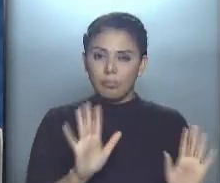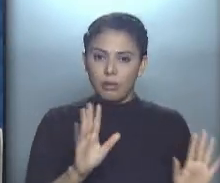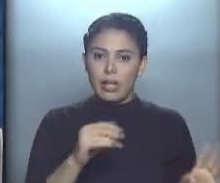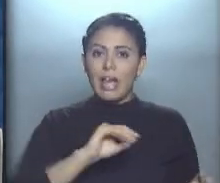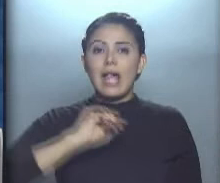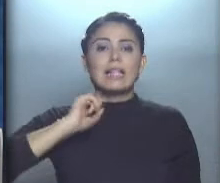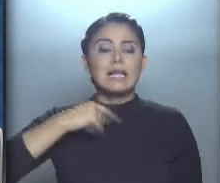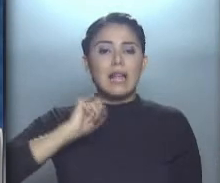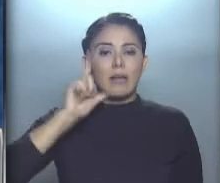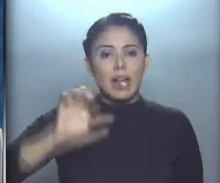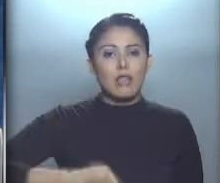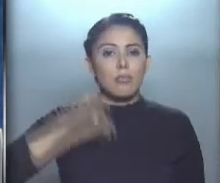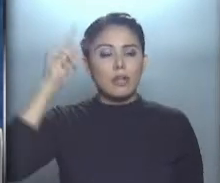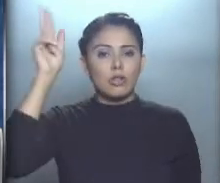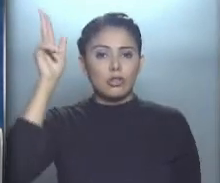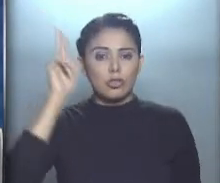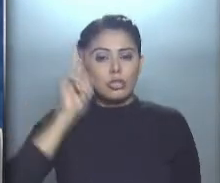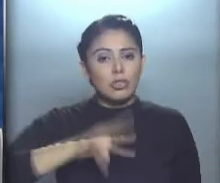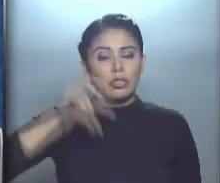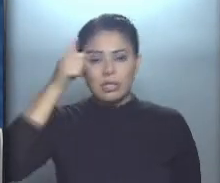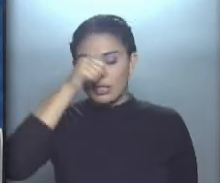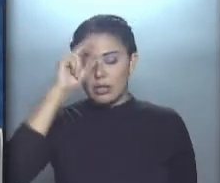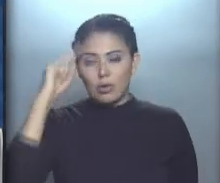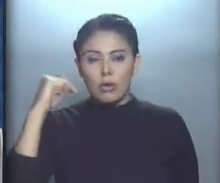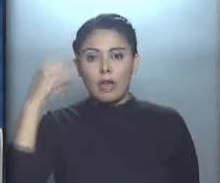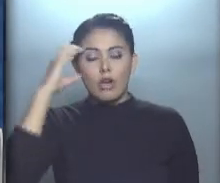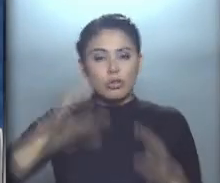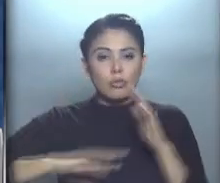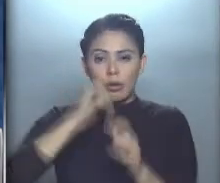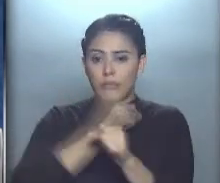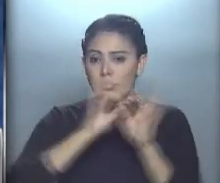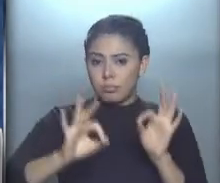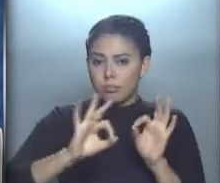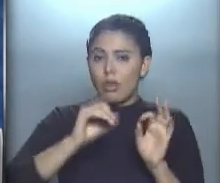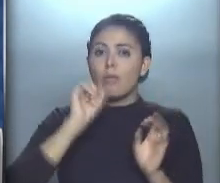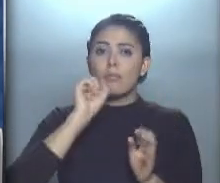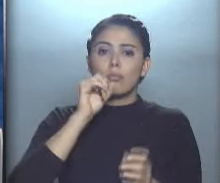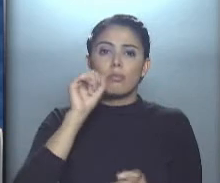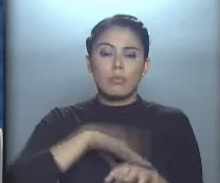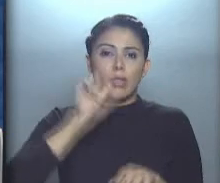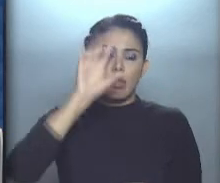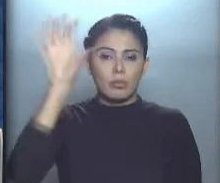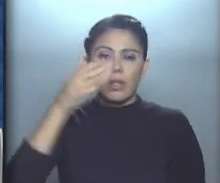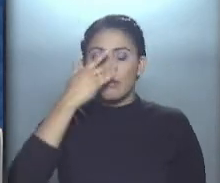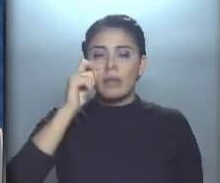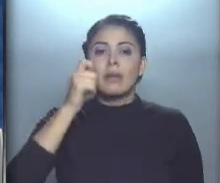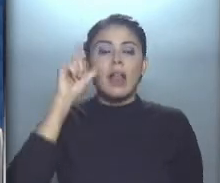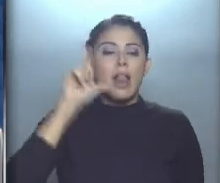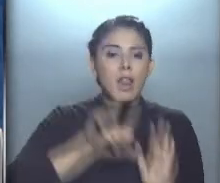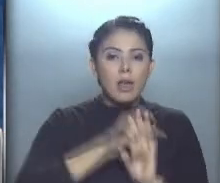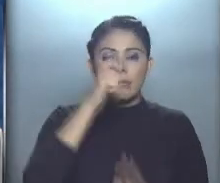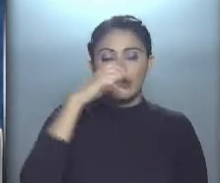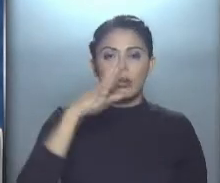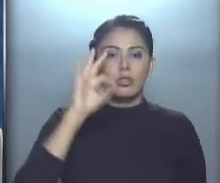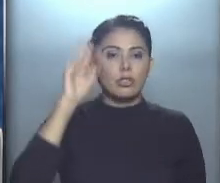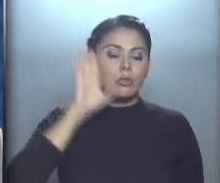13 de abril de 1869, fallo de la Corte Suprema de Justicia, poder no delegado. Muy bien, después de eso, ley 24.059 y modificatoria a la ley